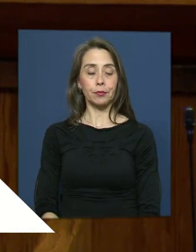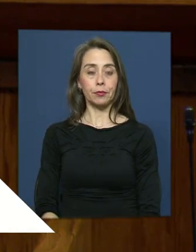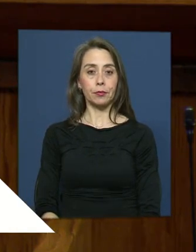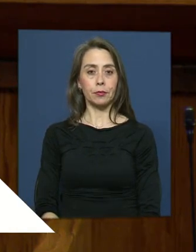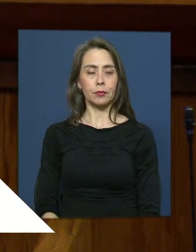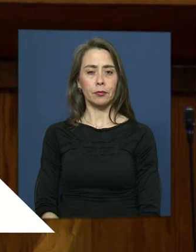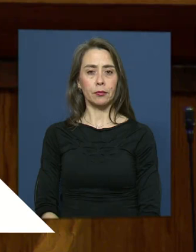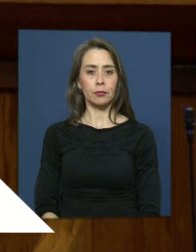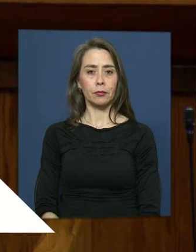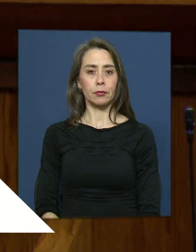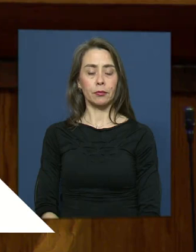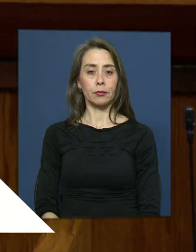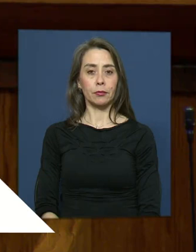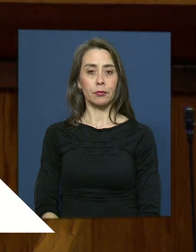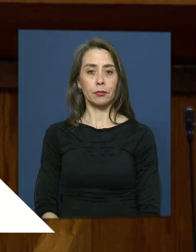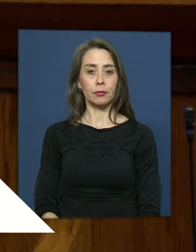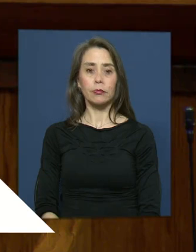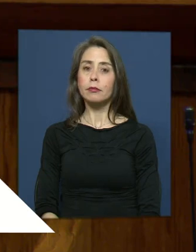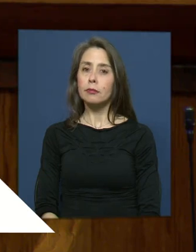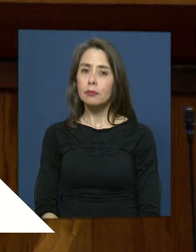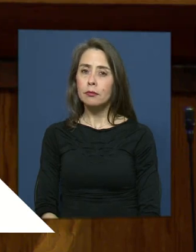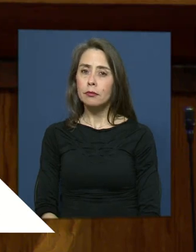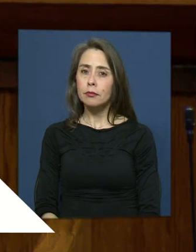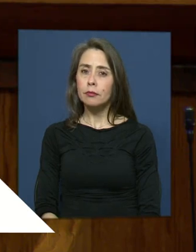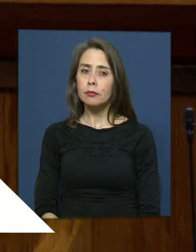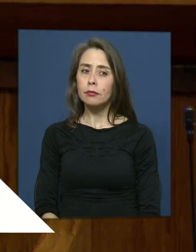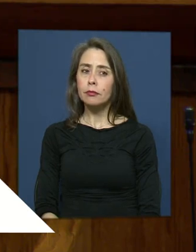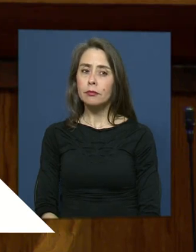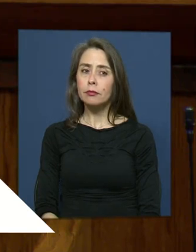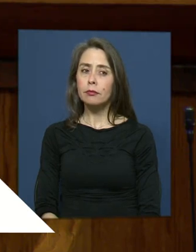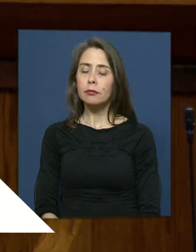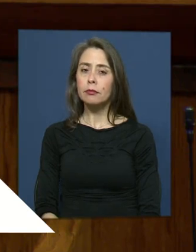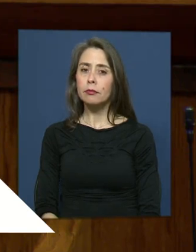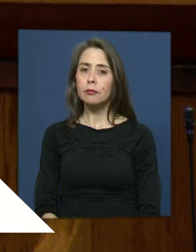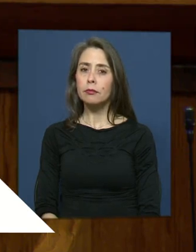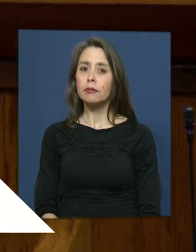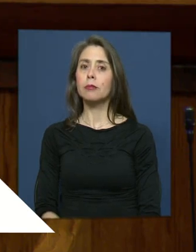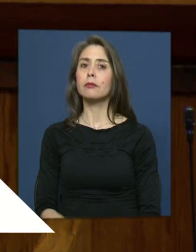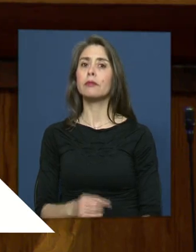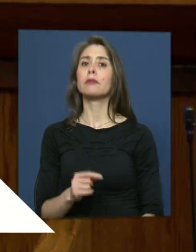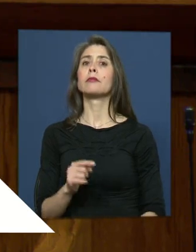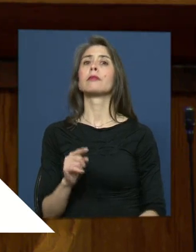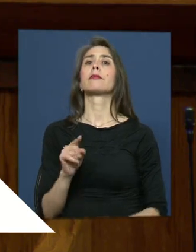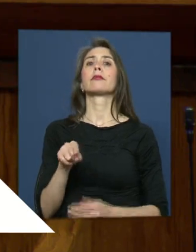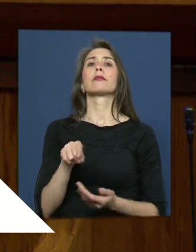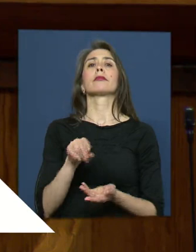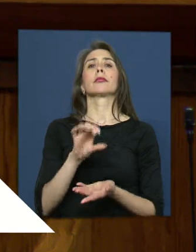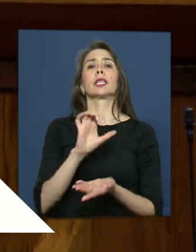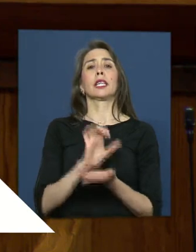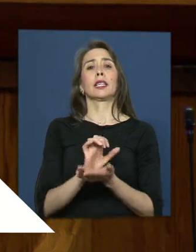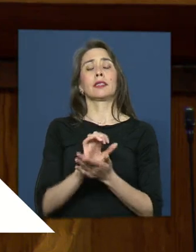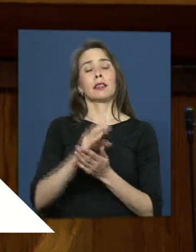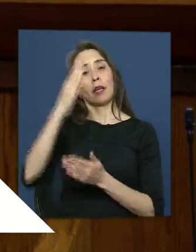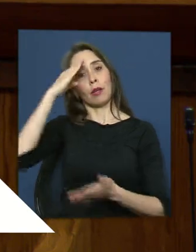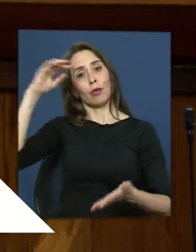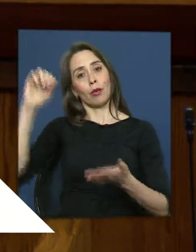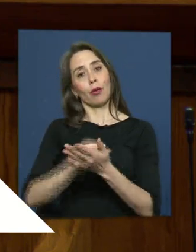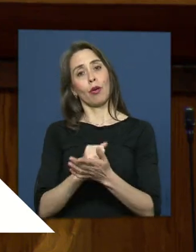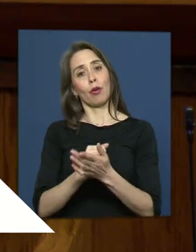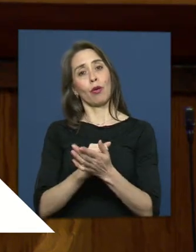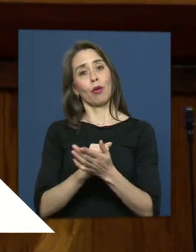Ligado y orgánica y políticamente, este cuadro de violencia estatal se desarrollaron en la